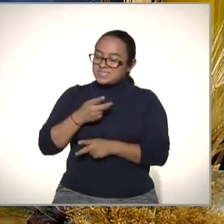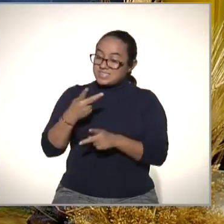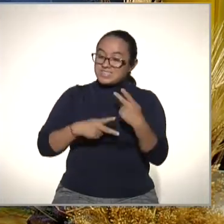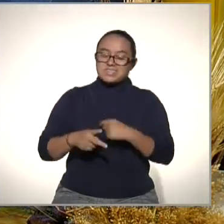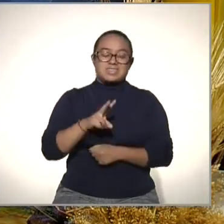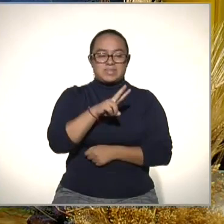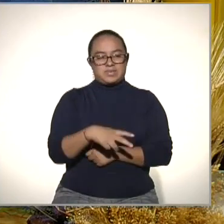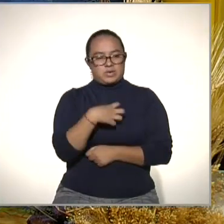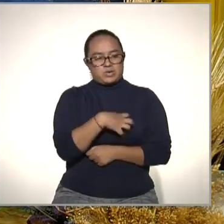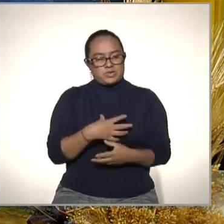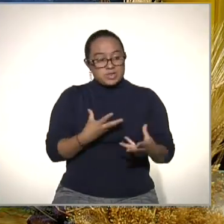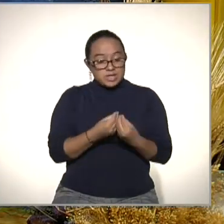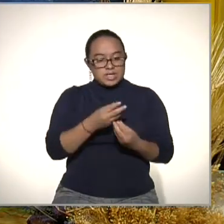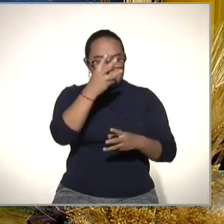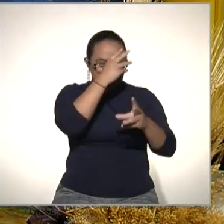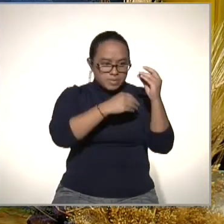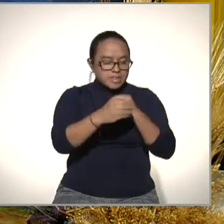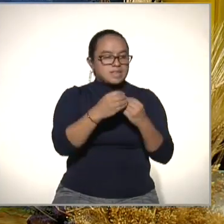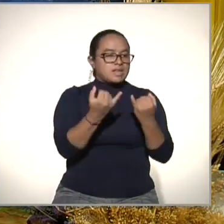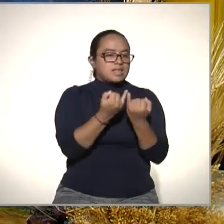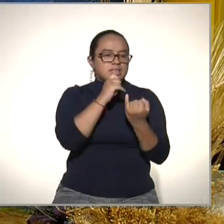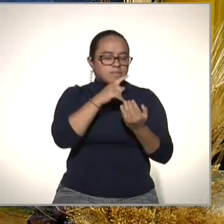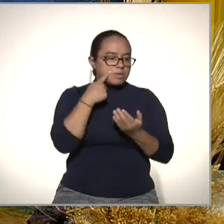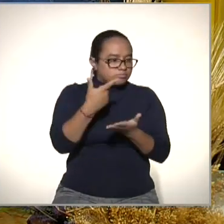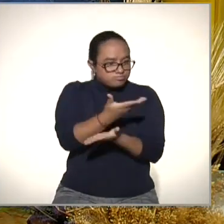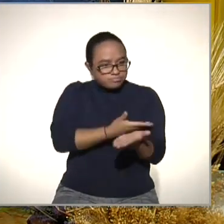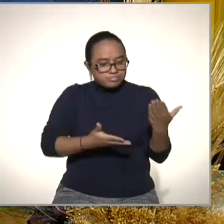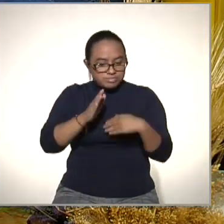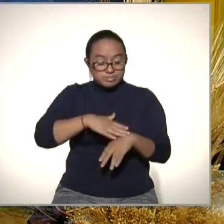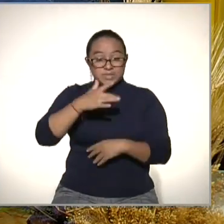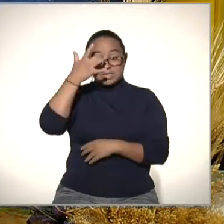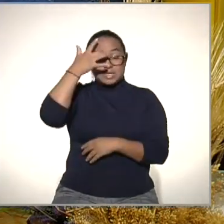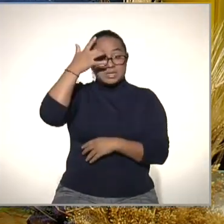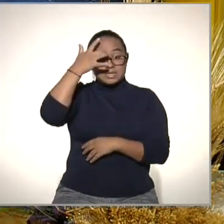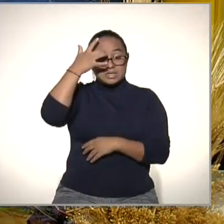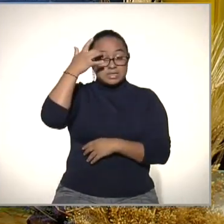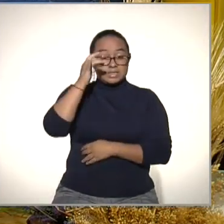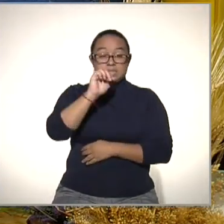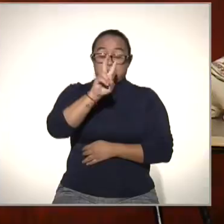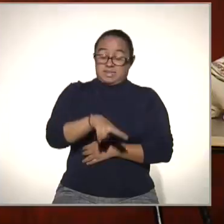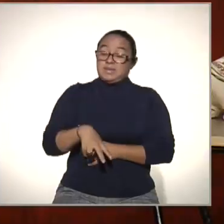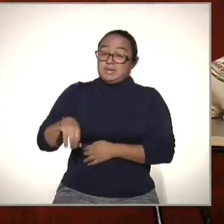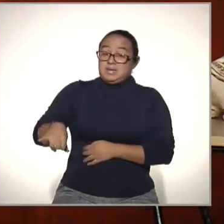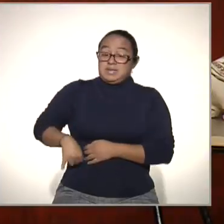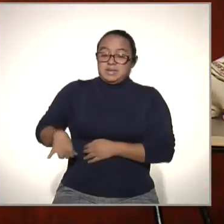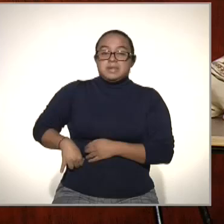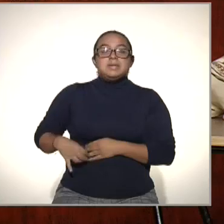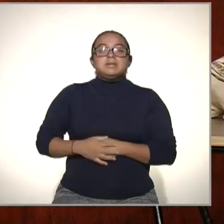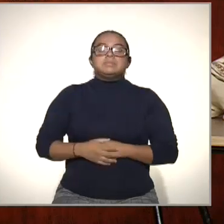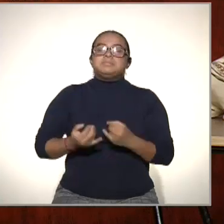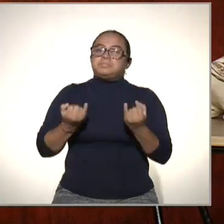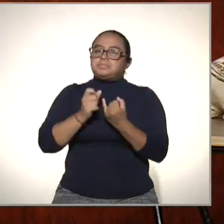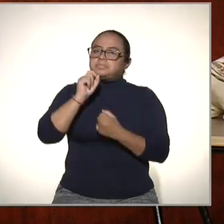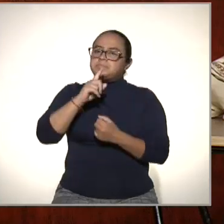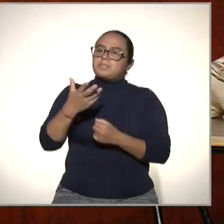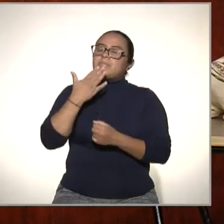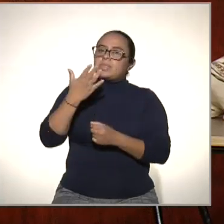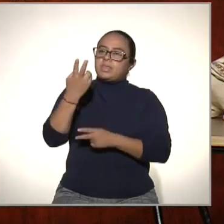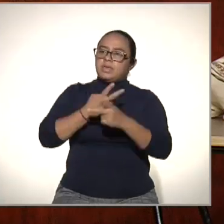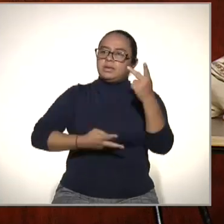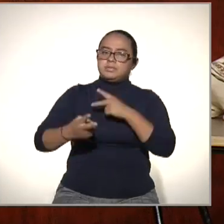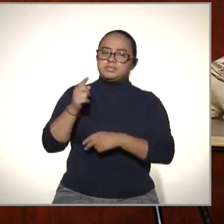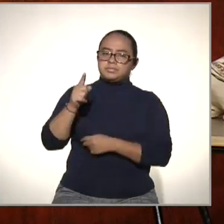a compartir y de aprender también. Un temazo el que vamos a tener hoy, una gran conversación. Muy interesante. Y finalmente, y con el mismo gusto, le damos la